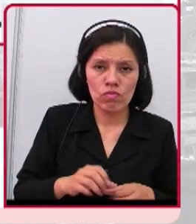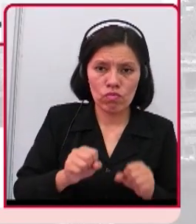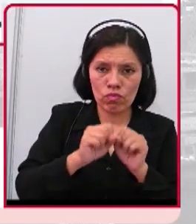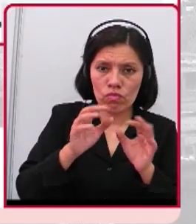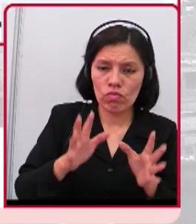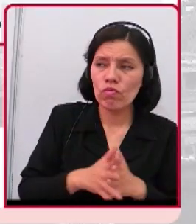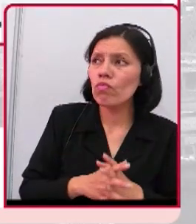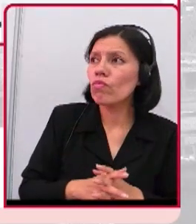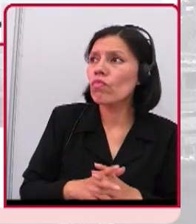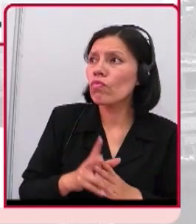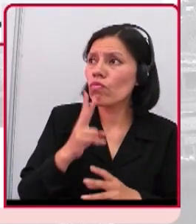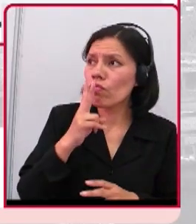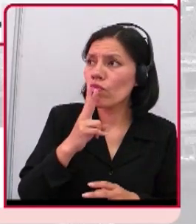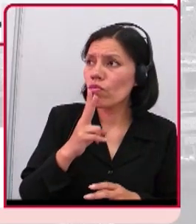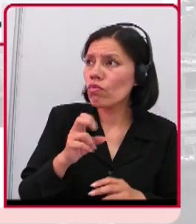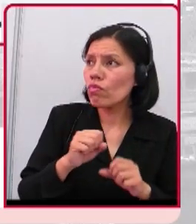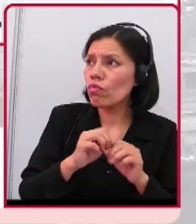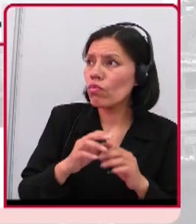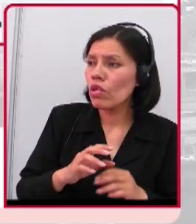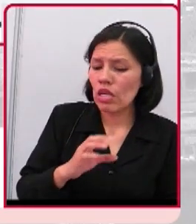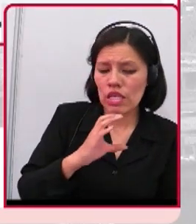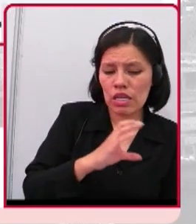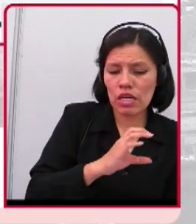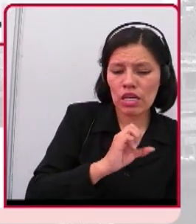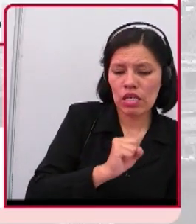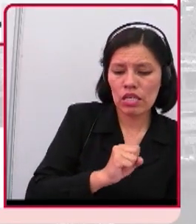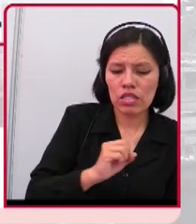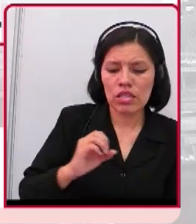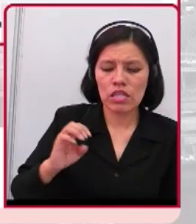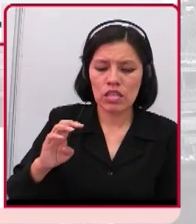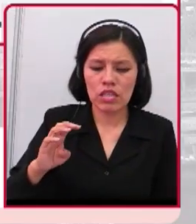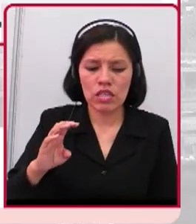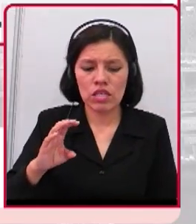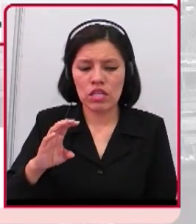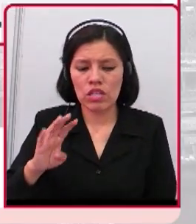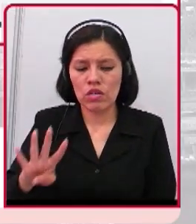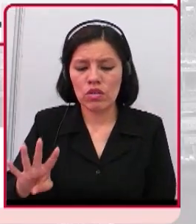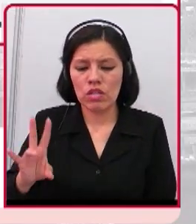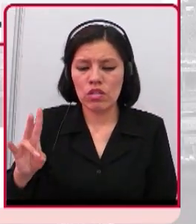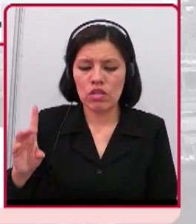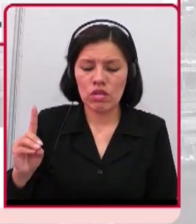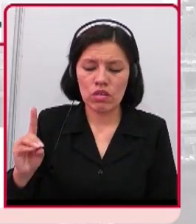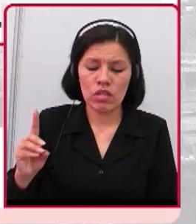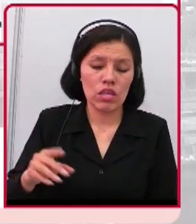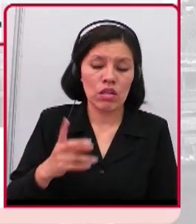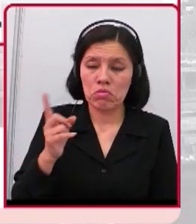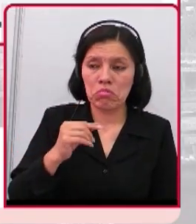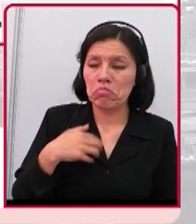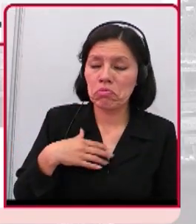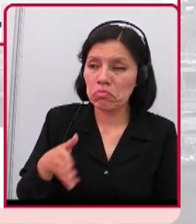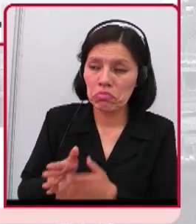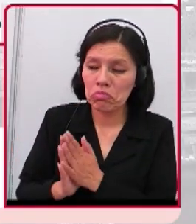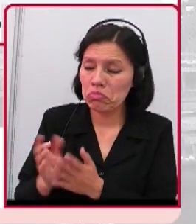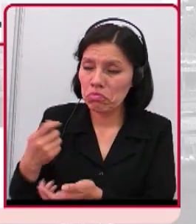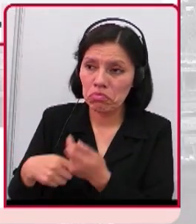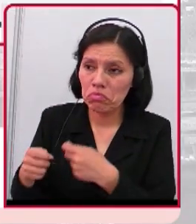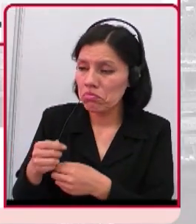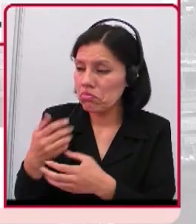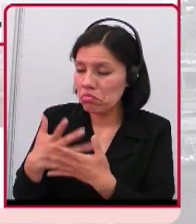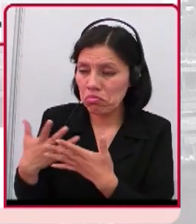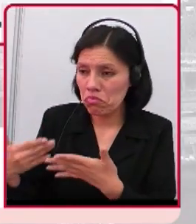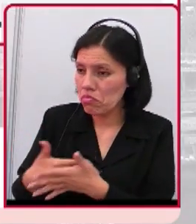con nosotros, dos en realidad, OCS 4D, MATLAB y PySystem. No requirió ninguna licencia adicional o compra de